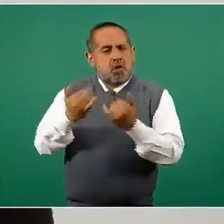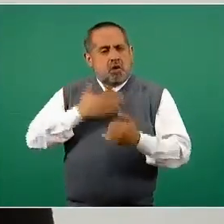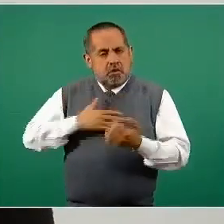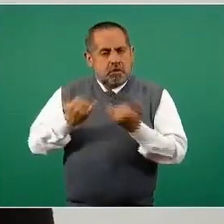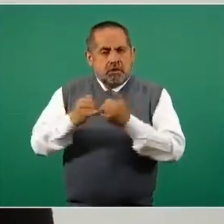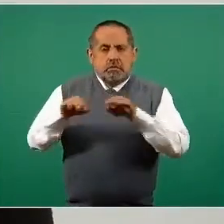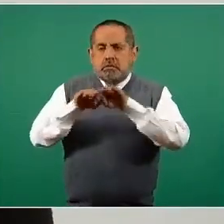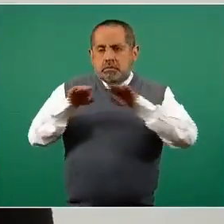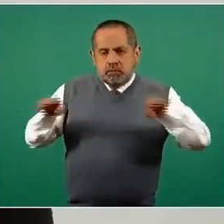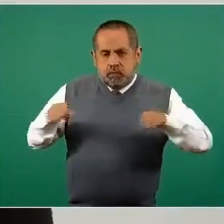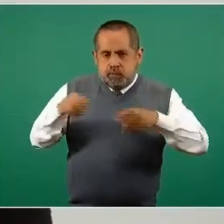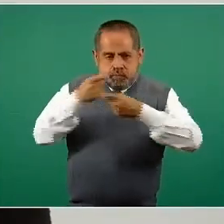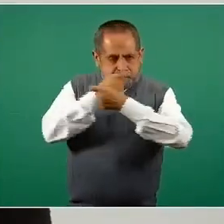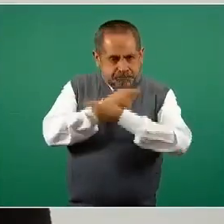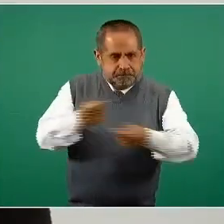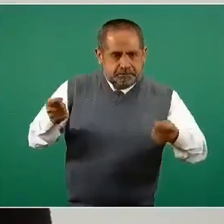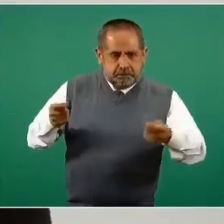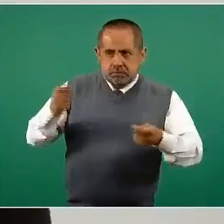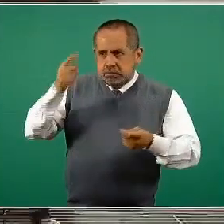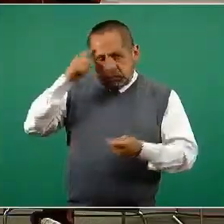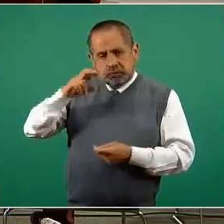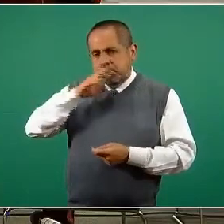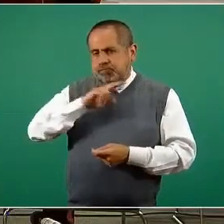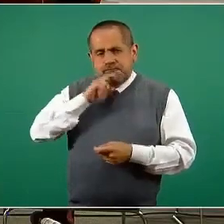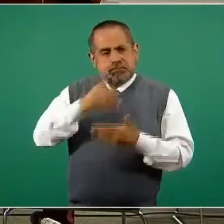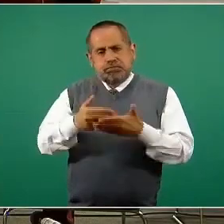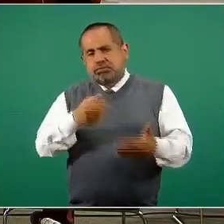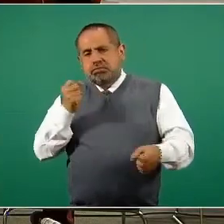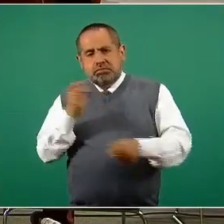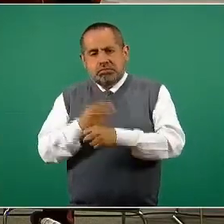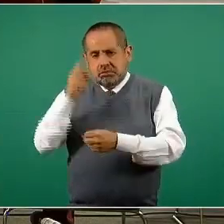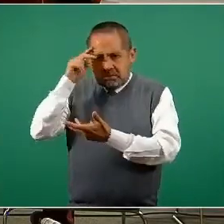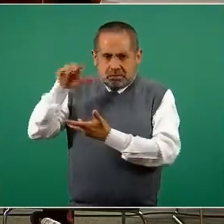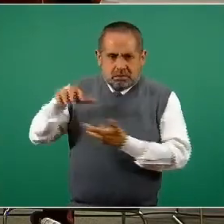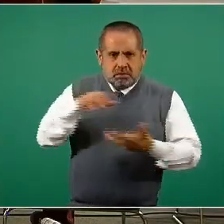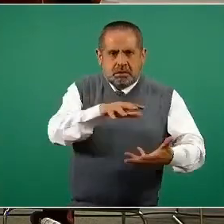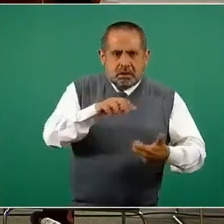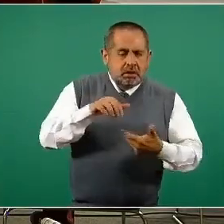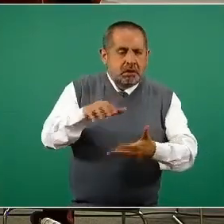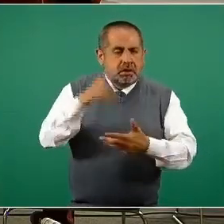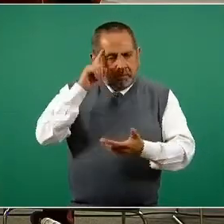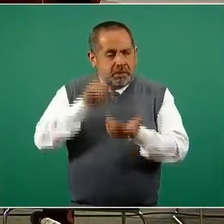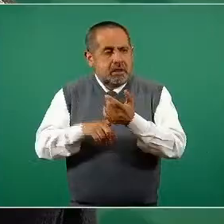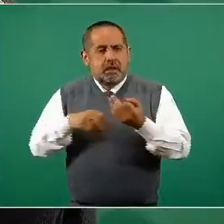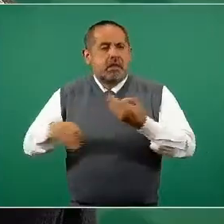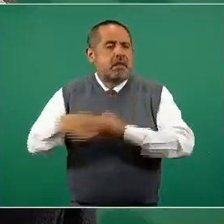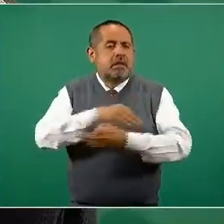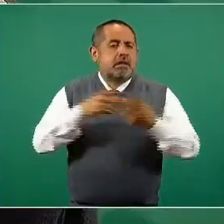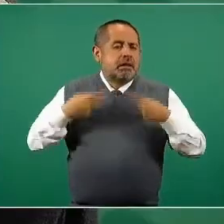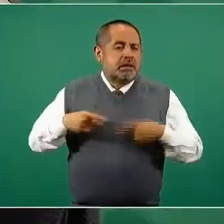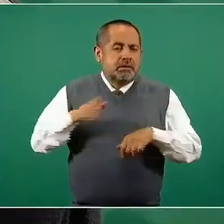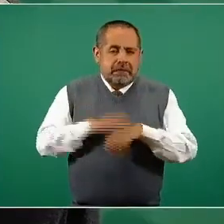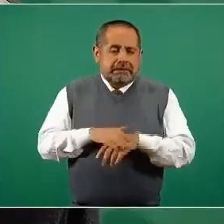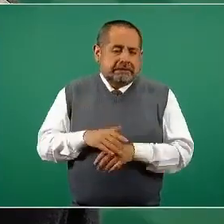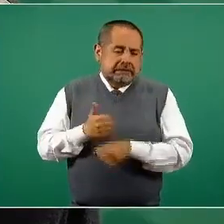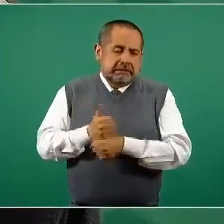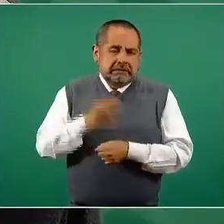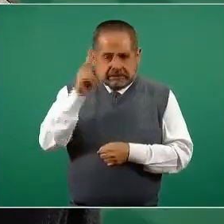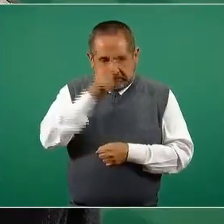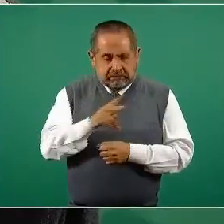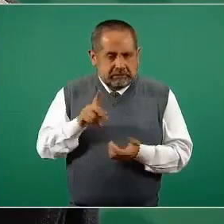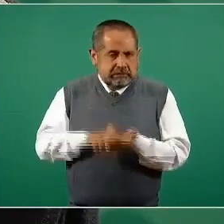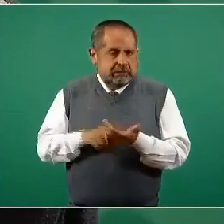estas vacunas estén lo antes posible disponibles, sobre todo para las poblaciones más vulnerables en los